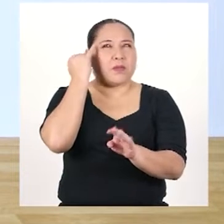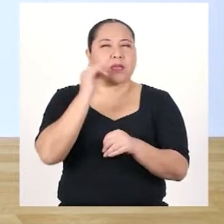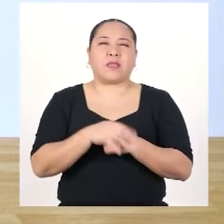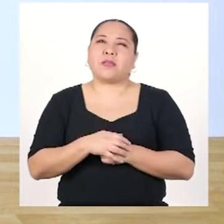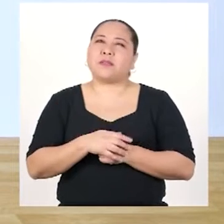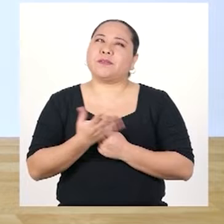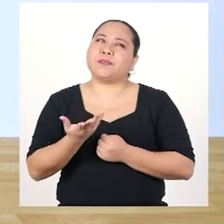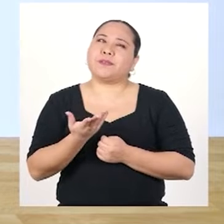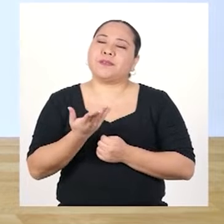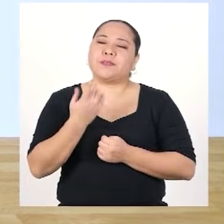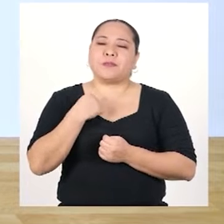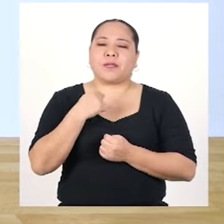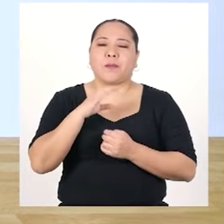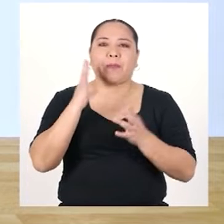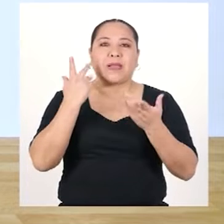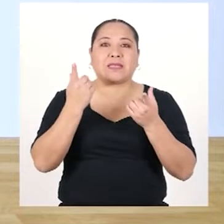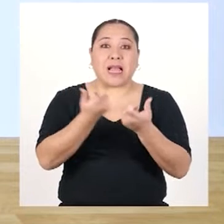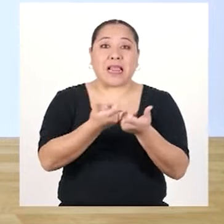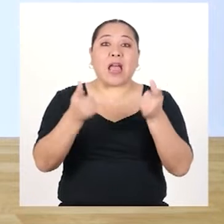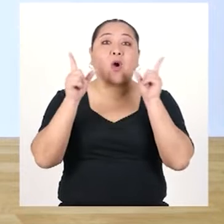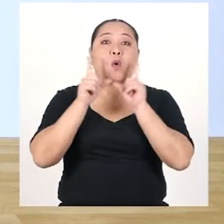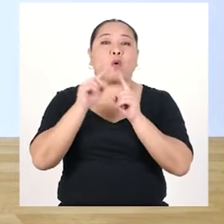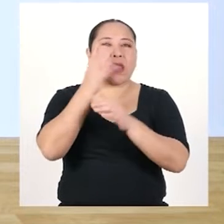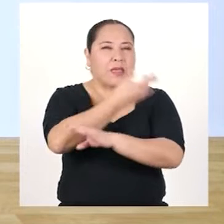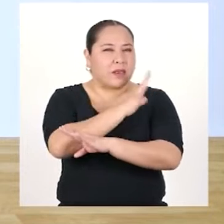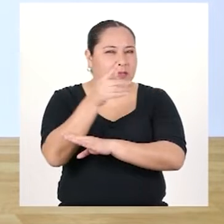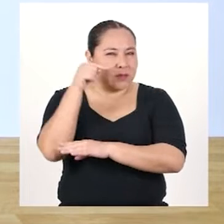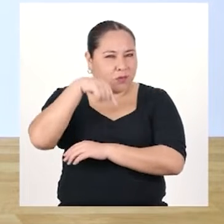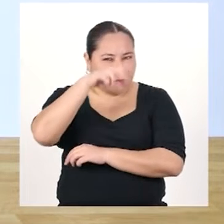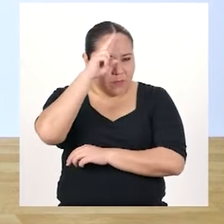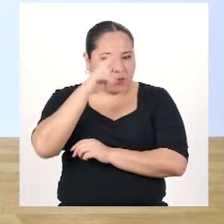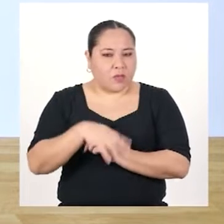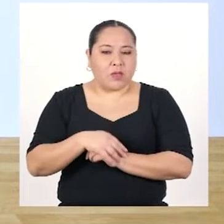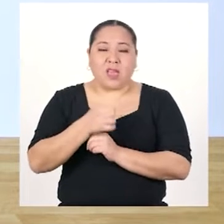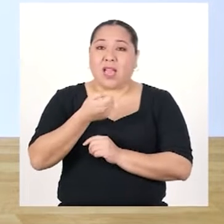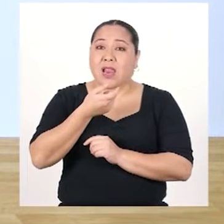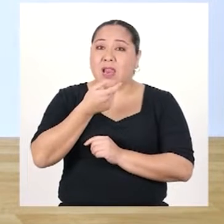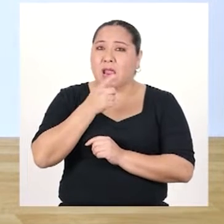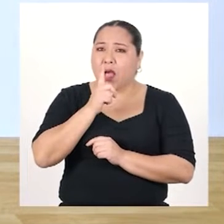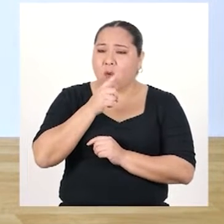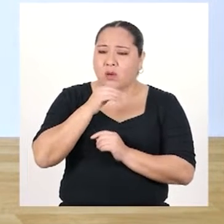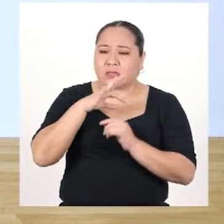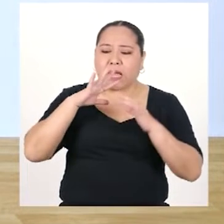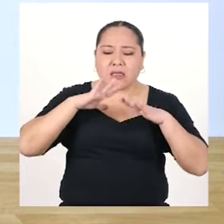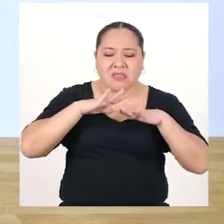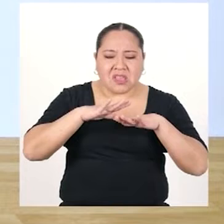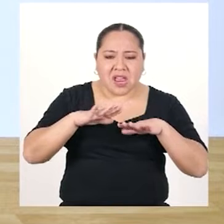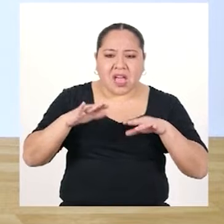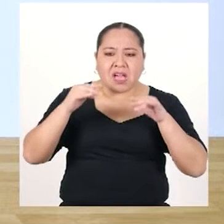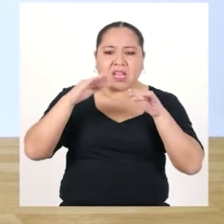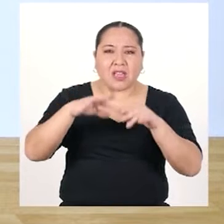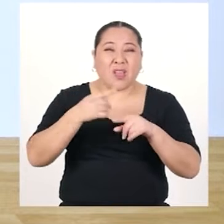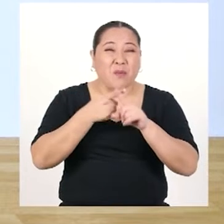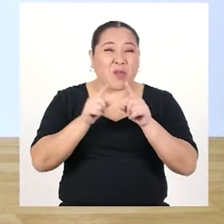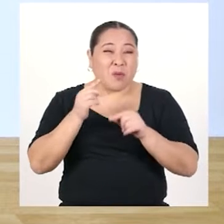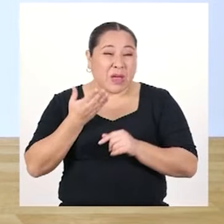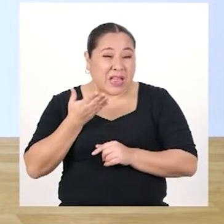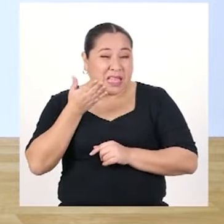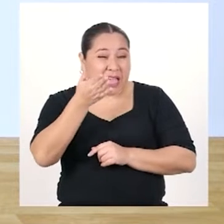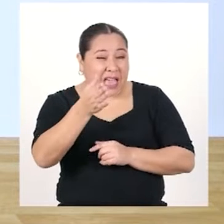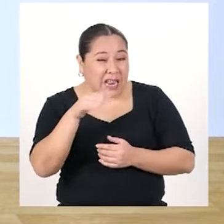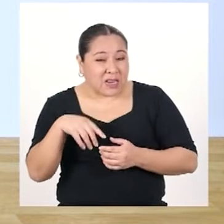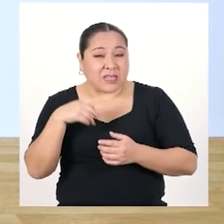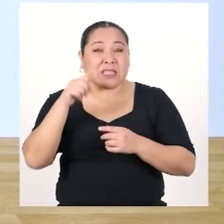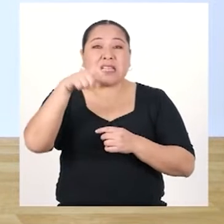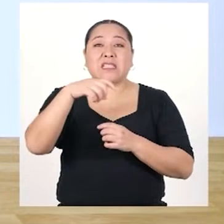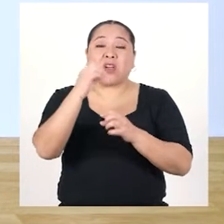que estamos en una laguna de nuestra selva peruana. Y el agua está muy calmada, pero para llegar hacia el otro lado debemos de